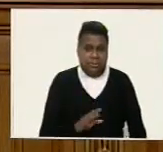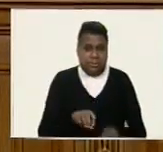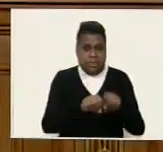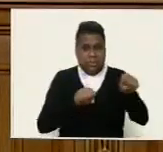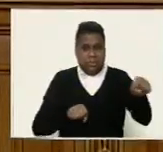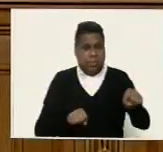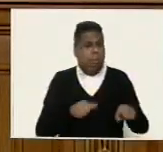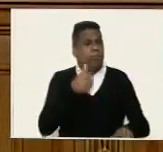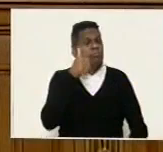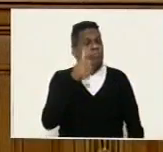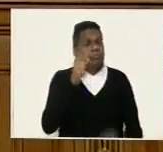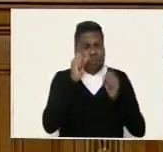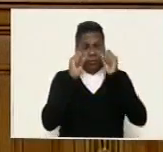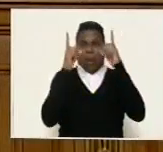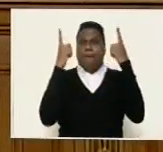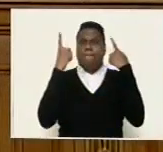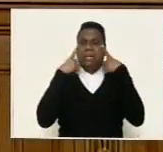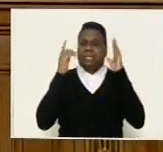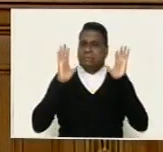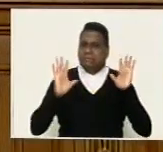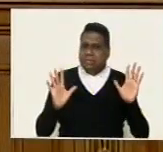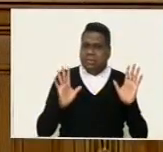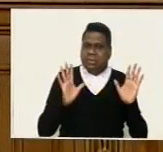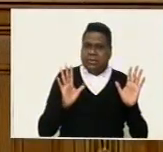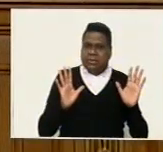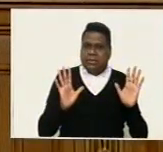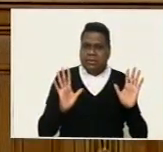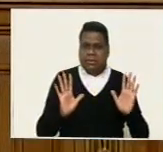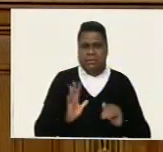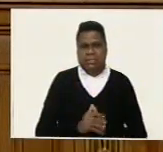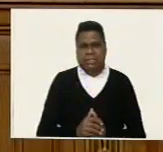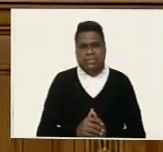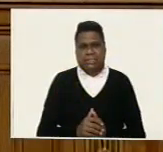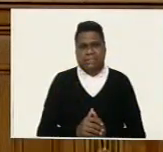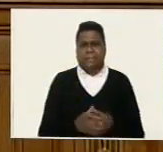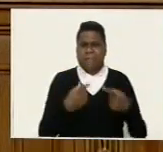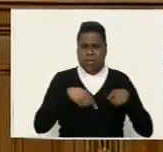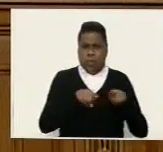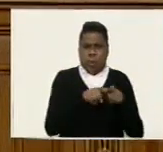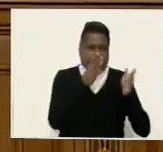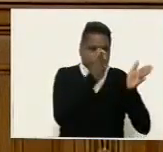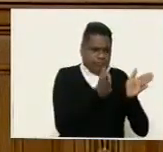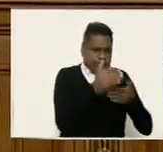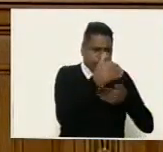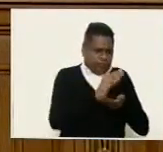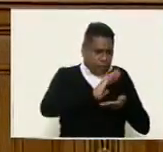extraordinariamente sorprendente. Es una caja de sorpresa. Es una caja de Pandora.